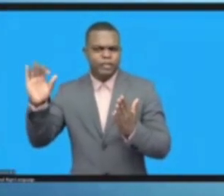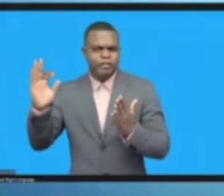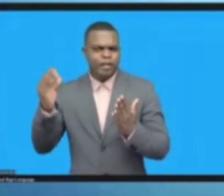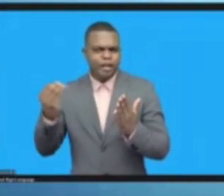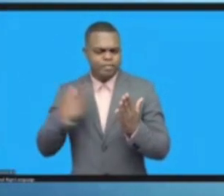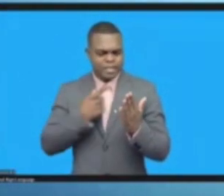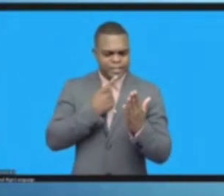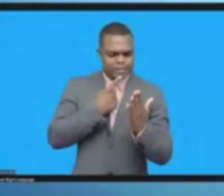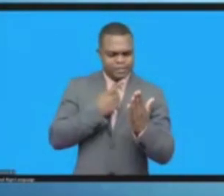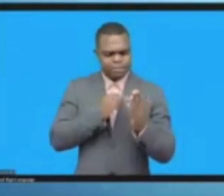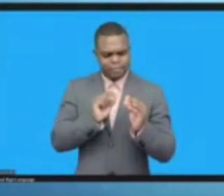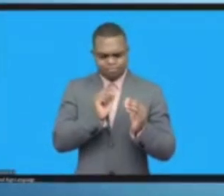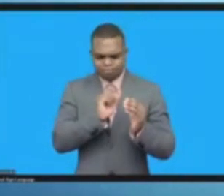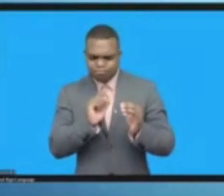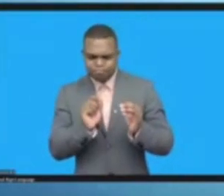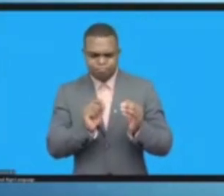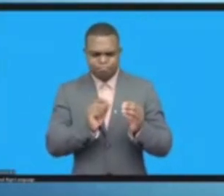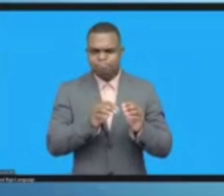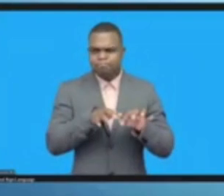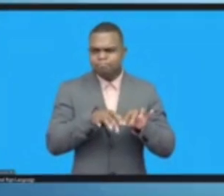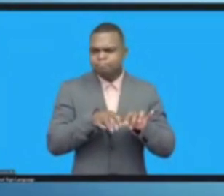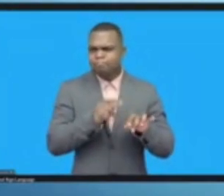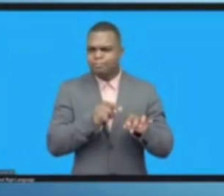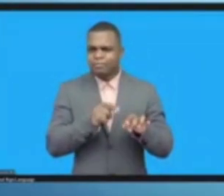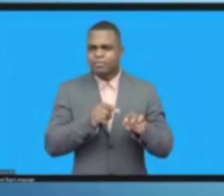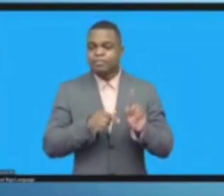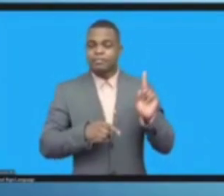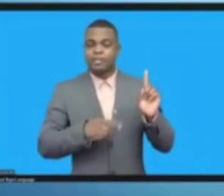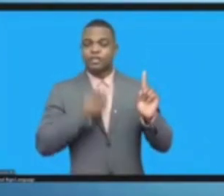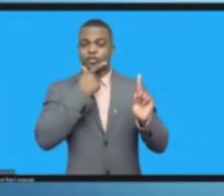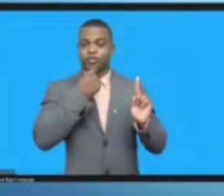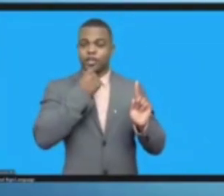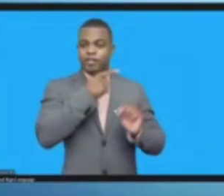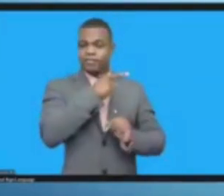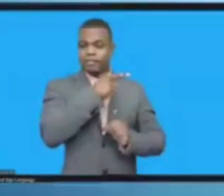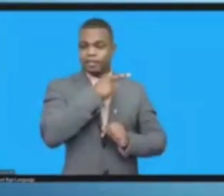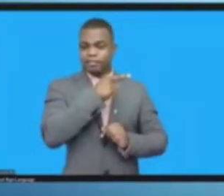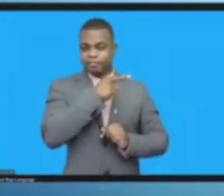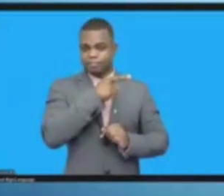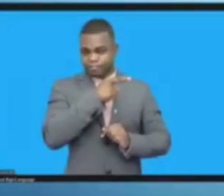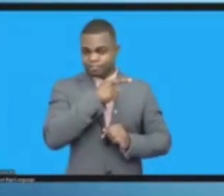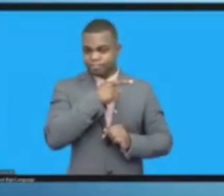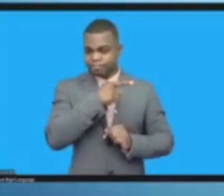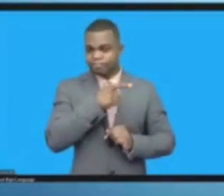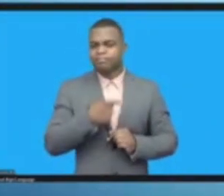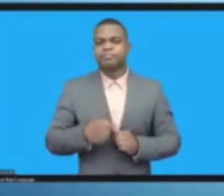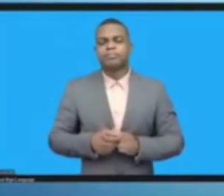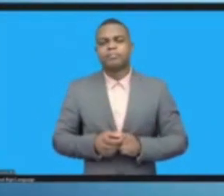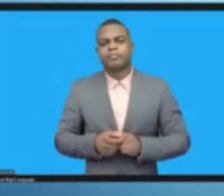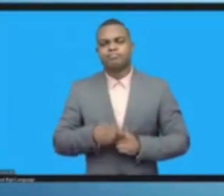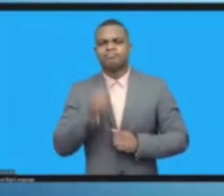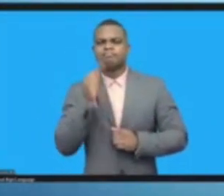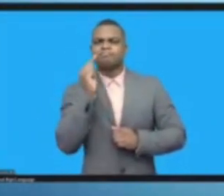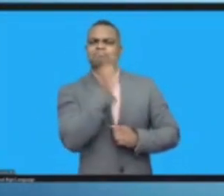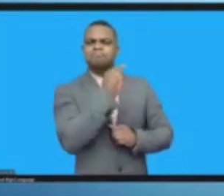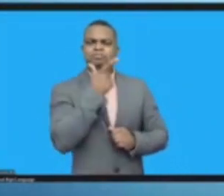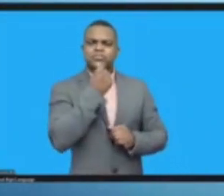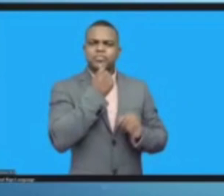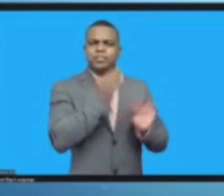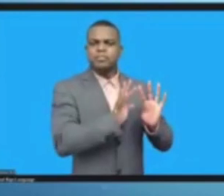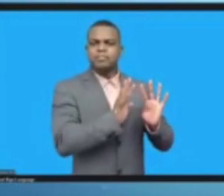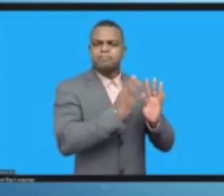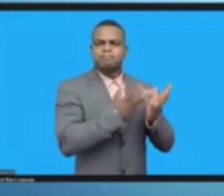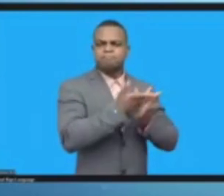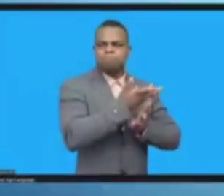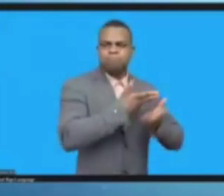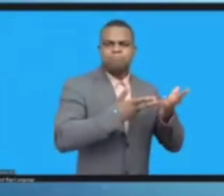otro en otro panel todo el mundo habló de la internet como algo negativo se habló de noticias falsas problemas sin internet etcétera y